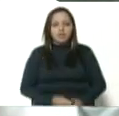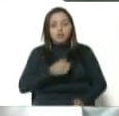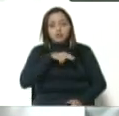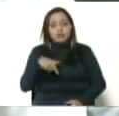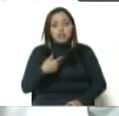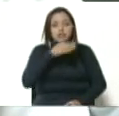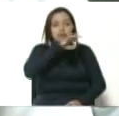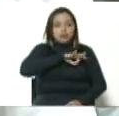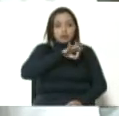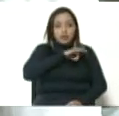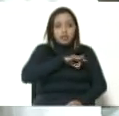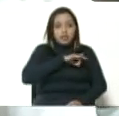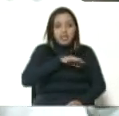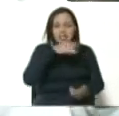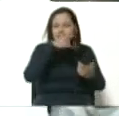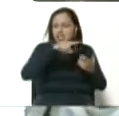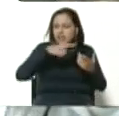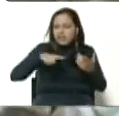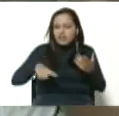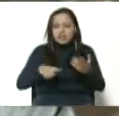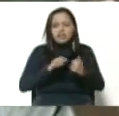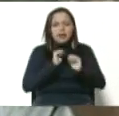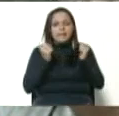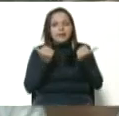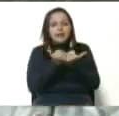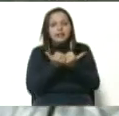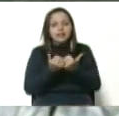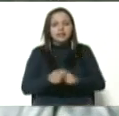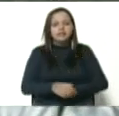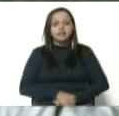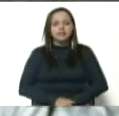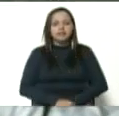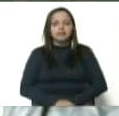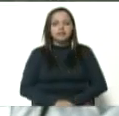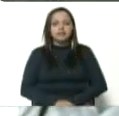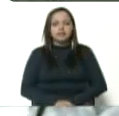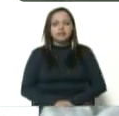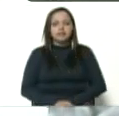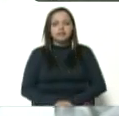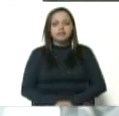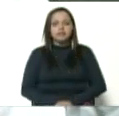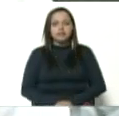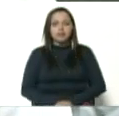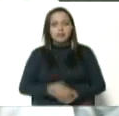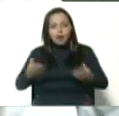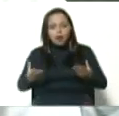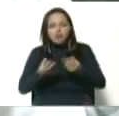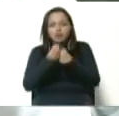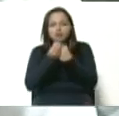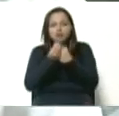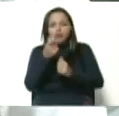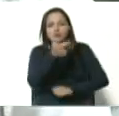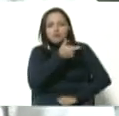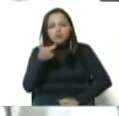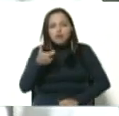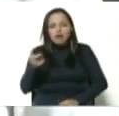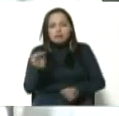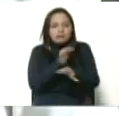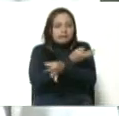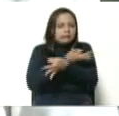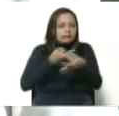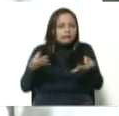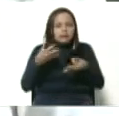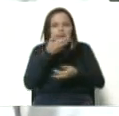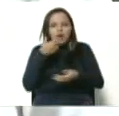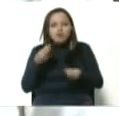sociedad en sus distintos ámbitos y jurisdicciones, para juntos buscar eficientes y